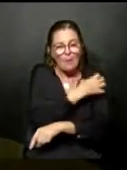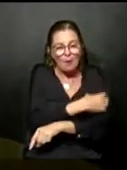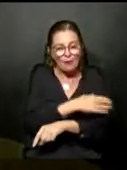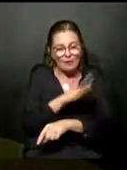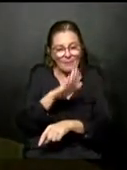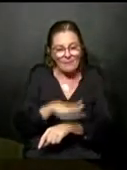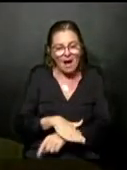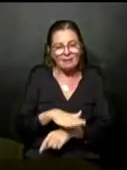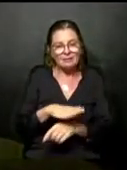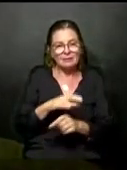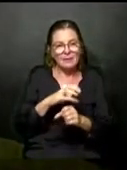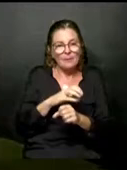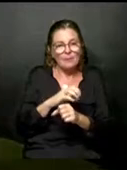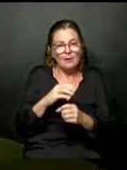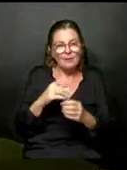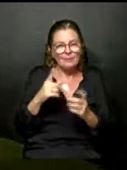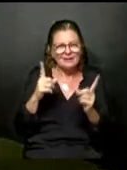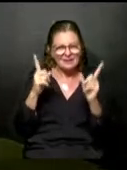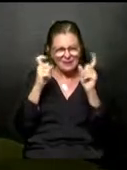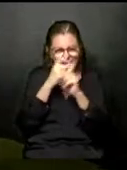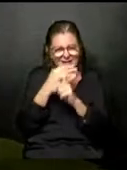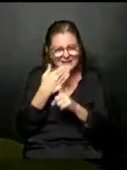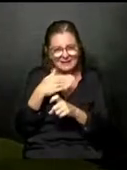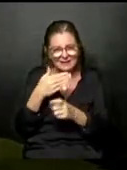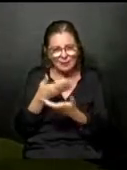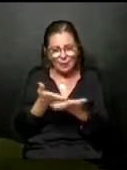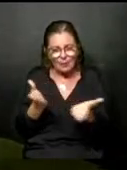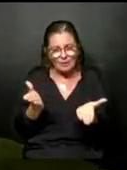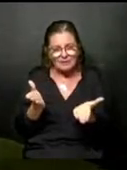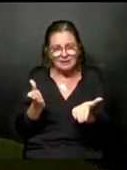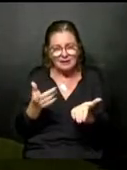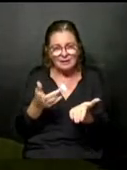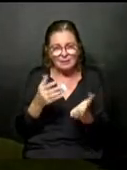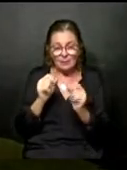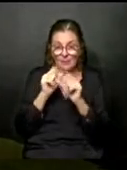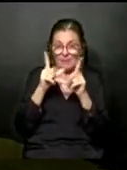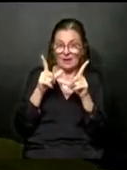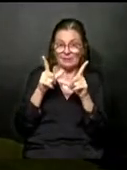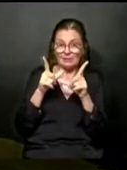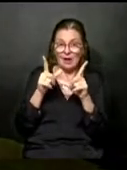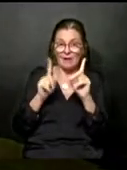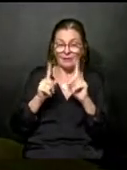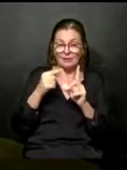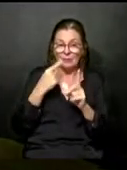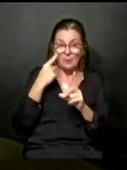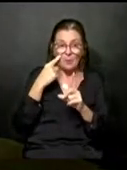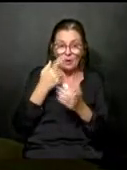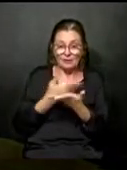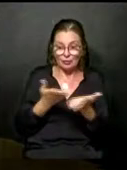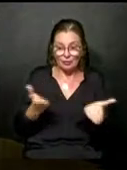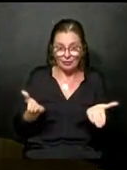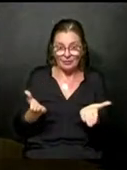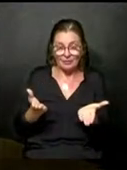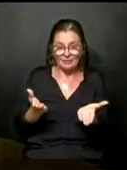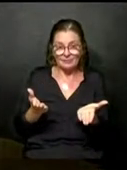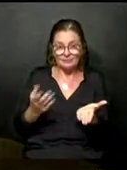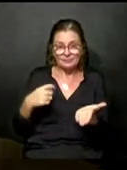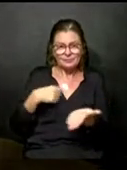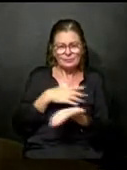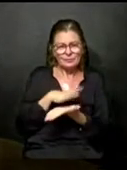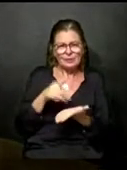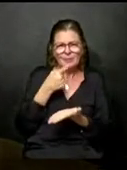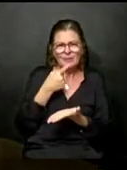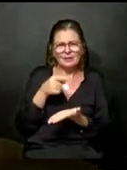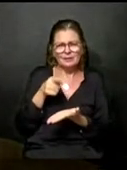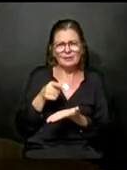pobres. Es tan difícil de entender cuando yo muestro ese cerebrito que me impacto yo misma a veces cuando lo muestro, y muchos del área social me dicen que yo